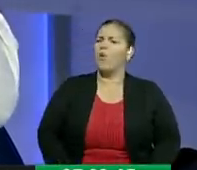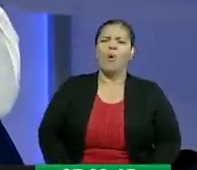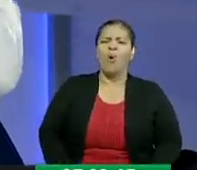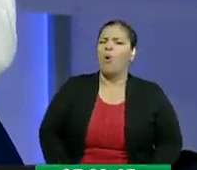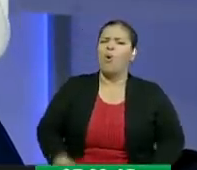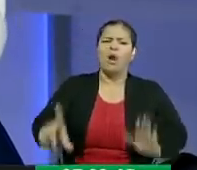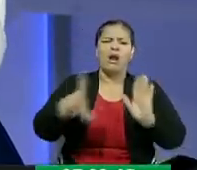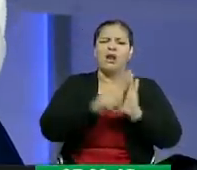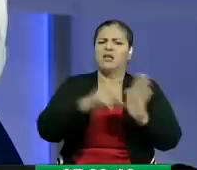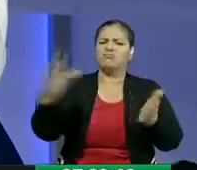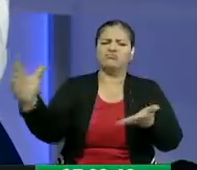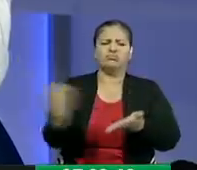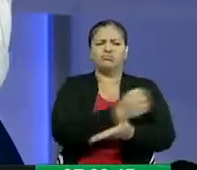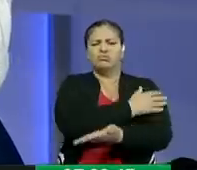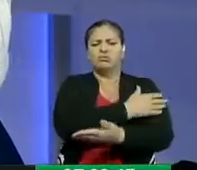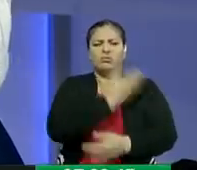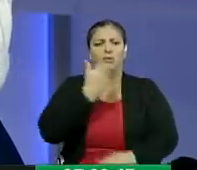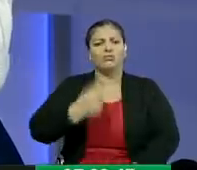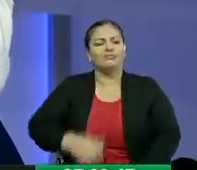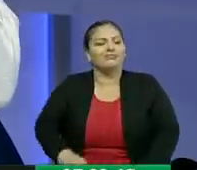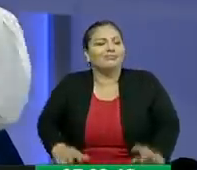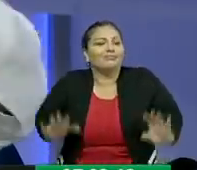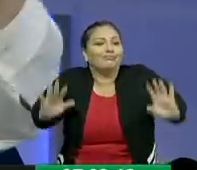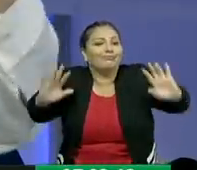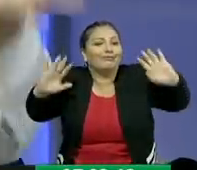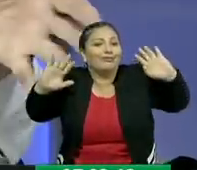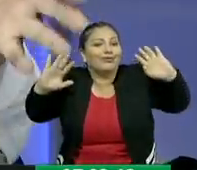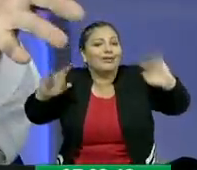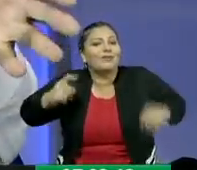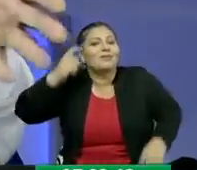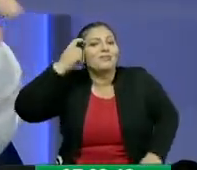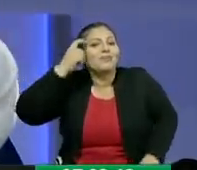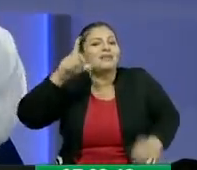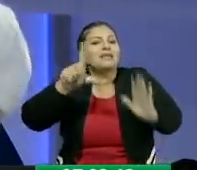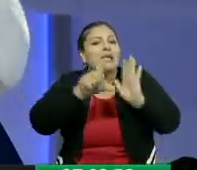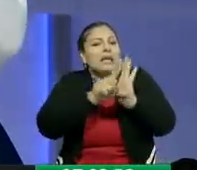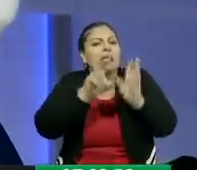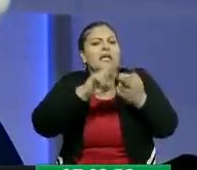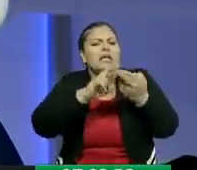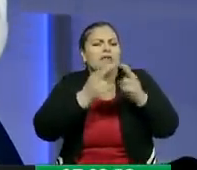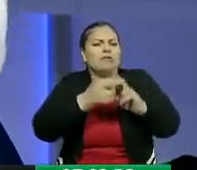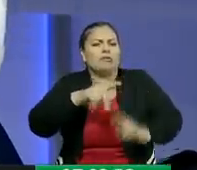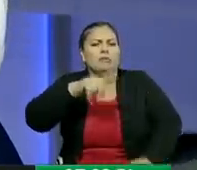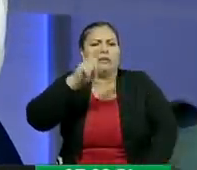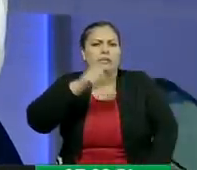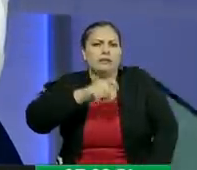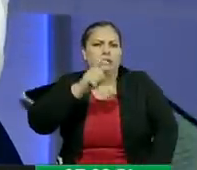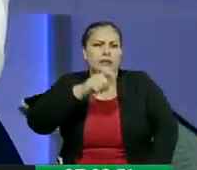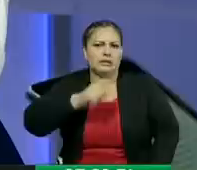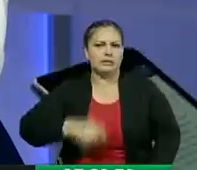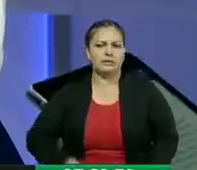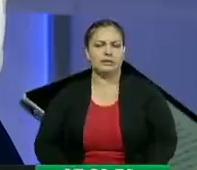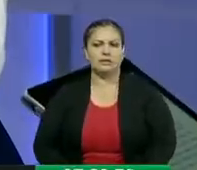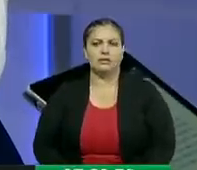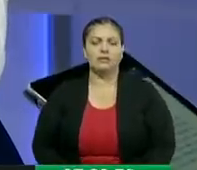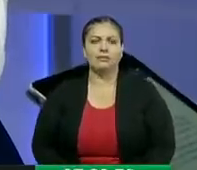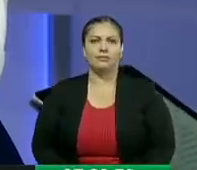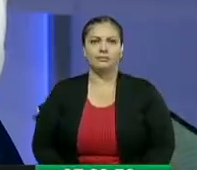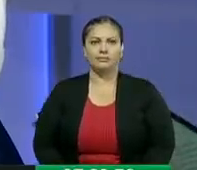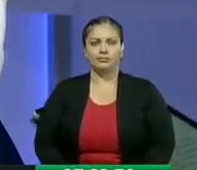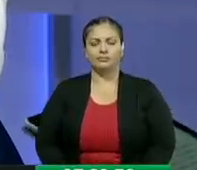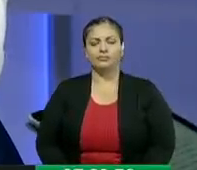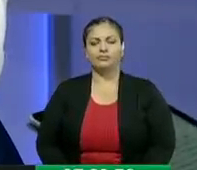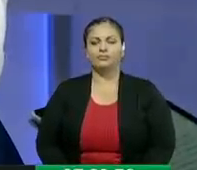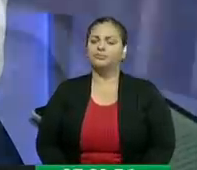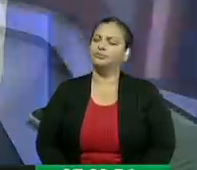no soy de ese criterio. Yo creo que hay que regularlo todo, pero como es debido, y no constituyéndose en juez y parte, como pasó con la anterior.